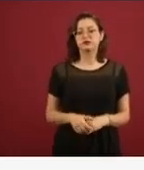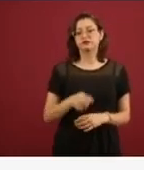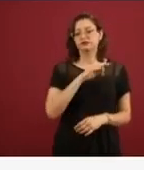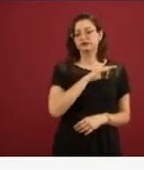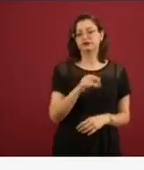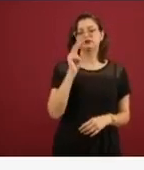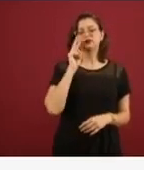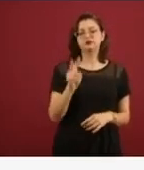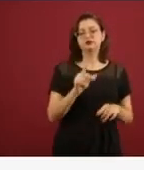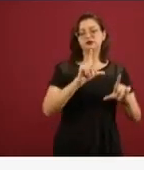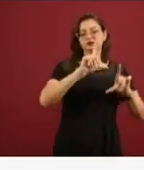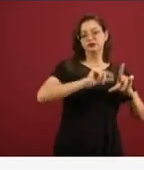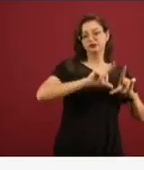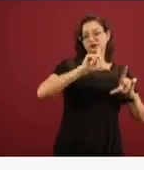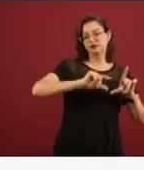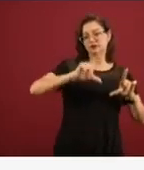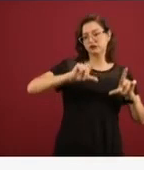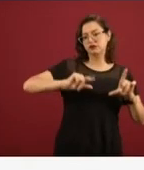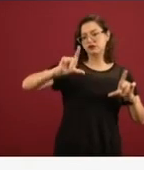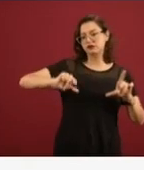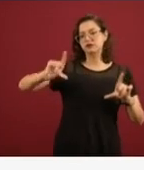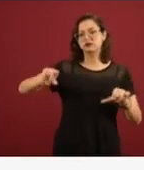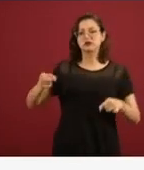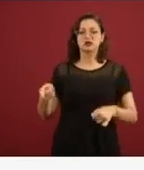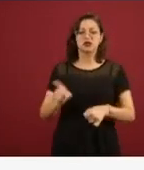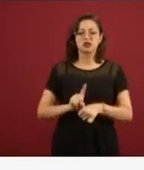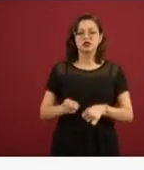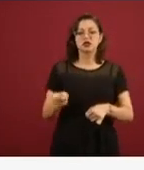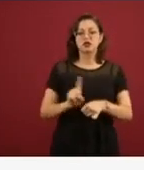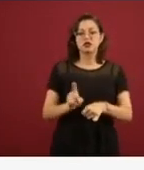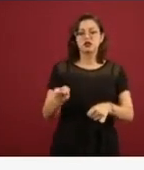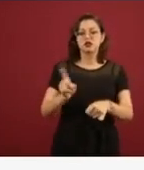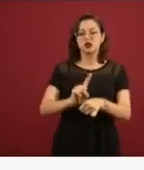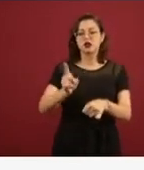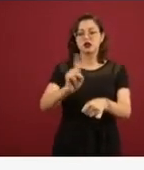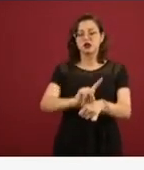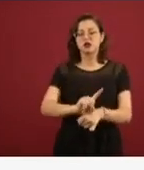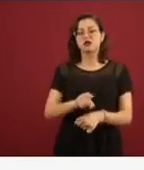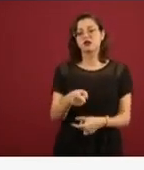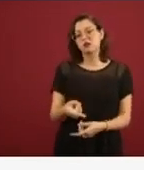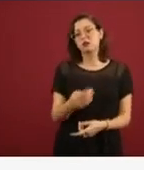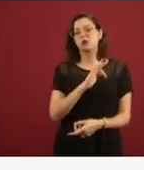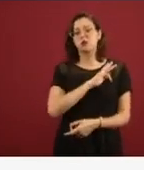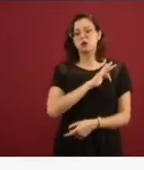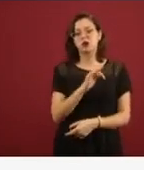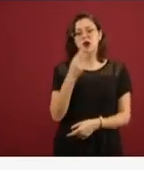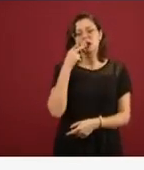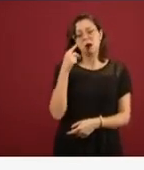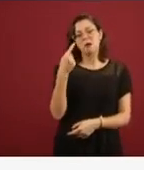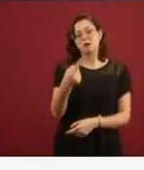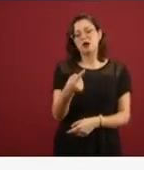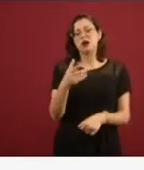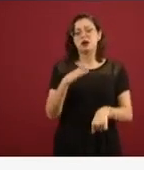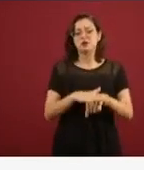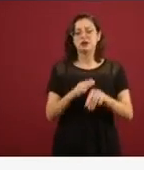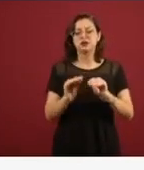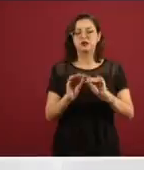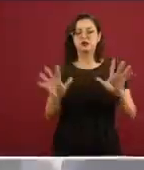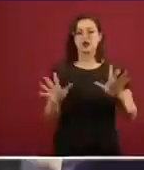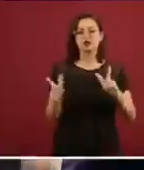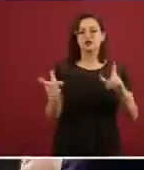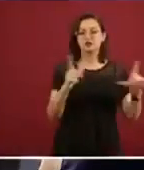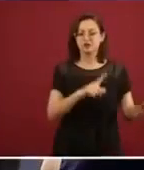barras para cada uno de los días que se está notificando, lo vemos de una manera más desagregada y objetiva en la